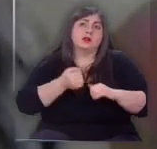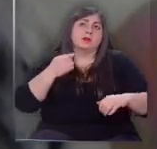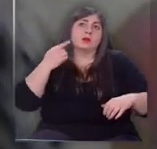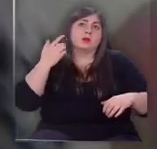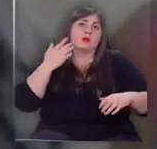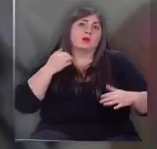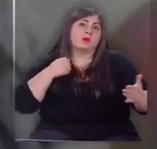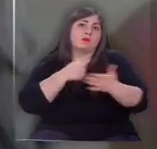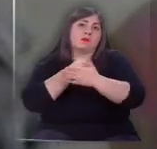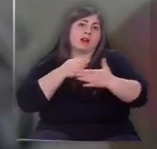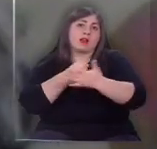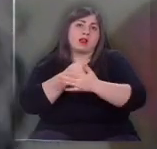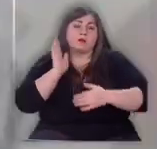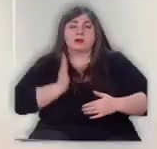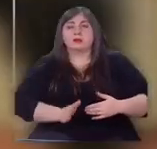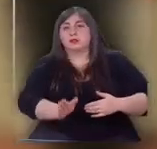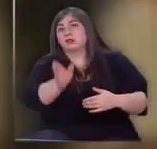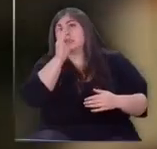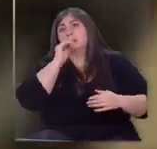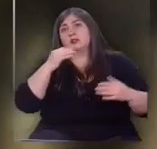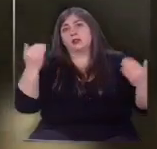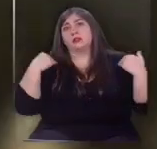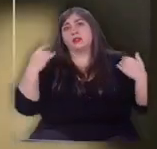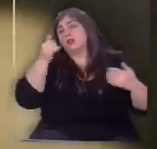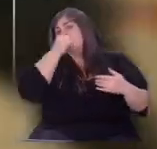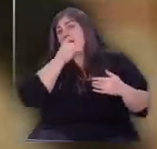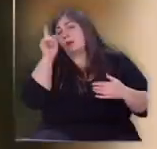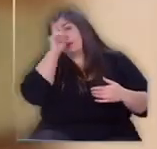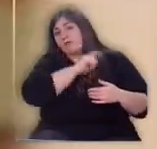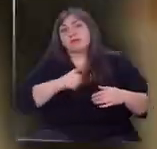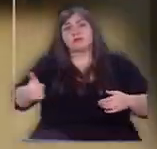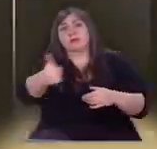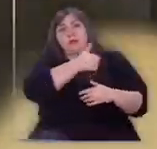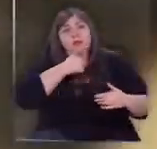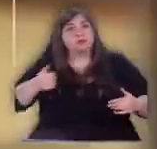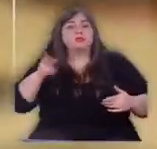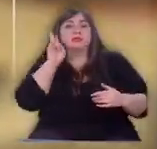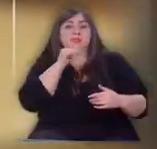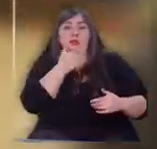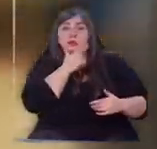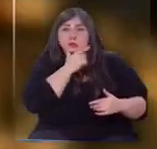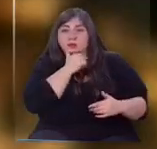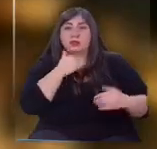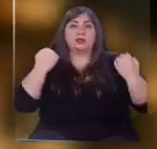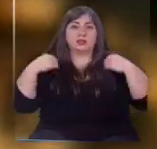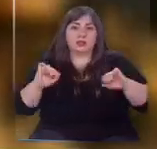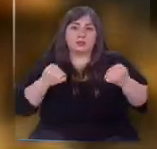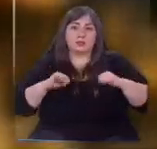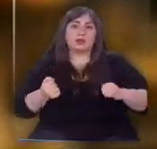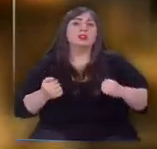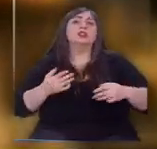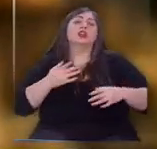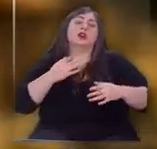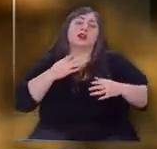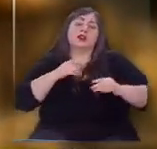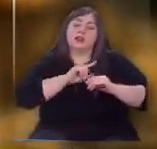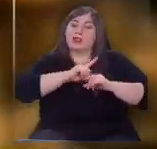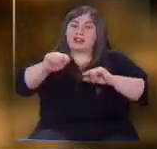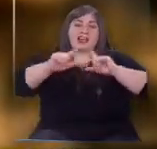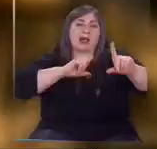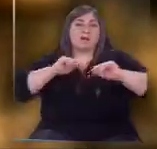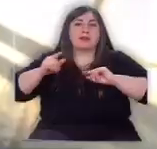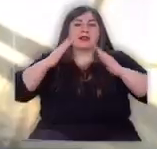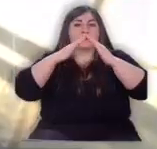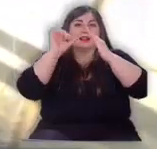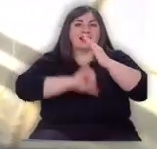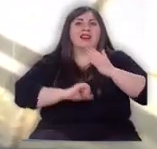impedimento para no seguir entrenando. Tiempos difíciles para todos, pero sin duda, el deporte es una vía de escape para pasar la cuarentena y favorecer